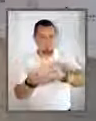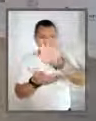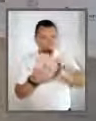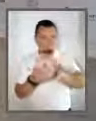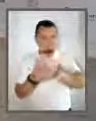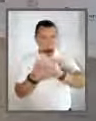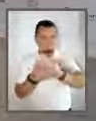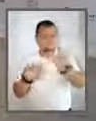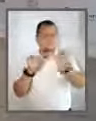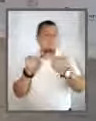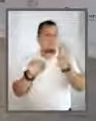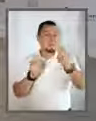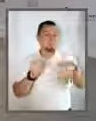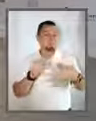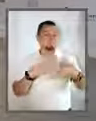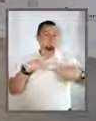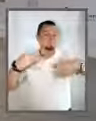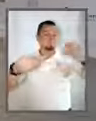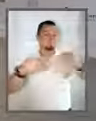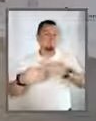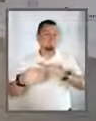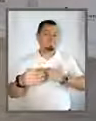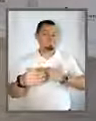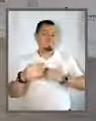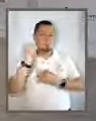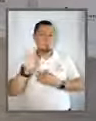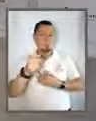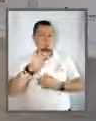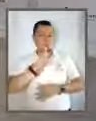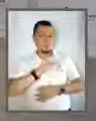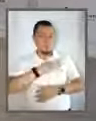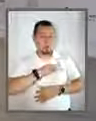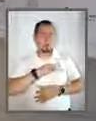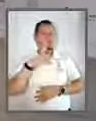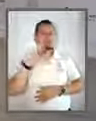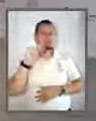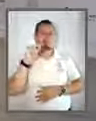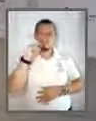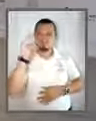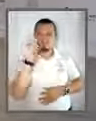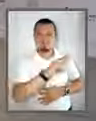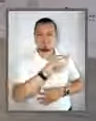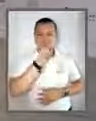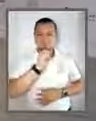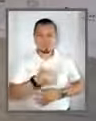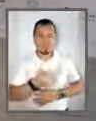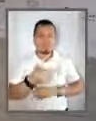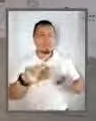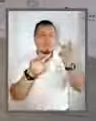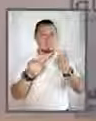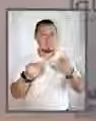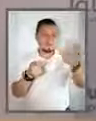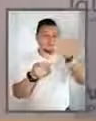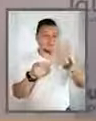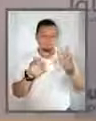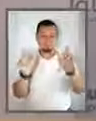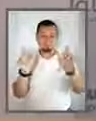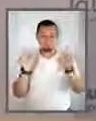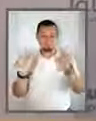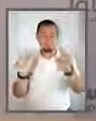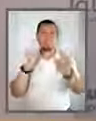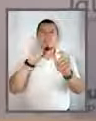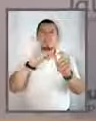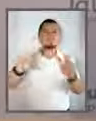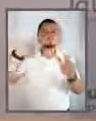bueno, esta pandemia que está viviendo el mundo es de un virus microscópico que no se puede ver, que los filtros sanitarios